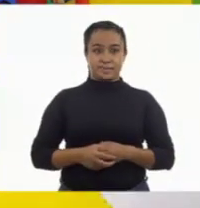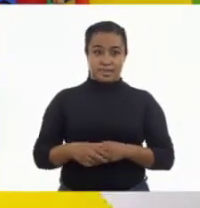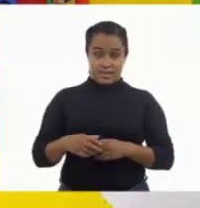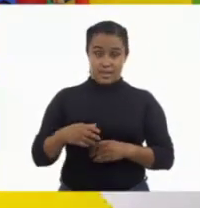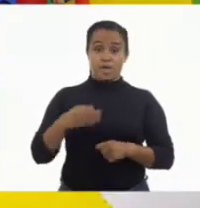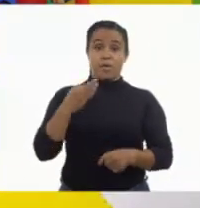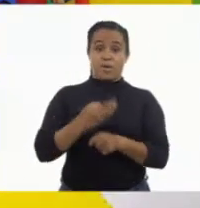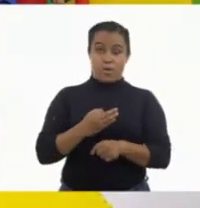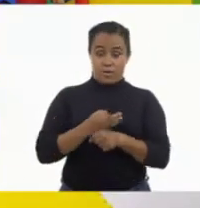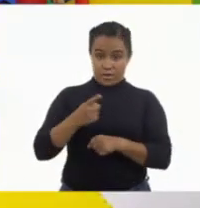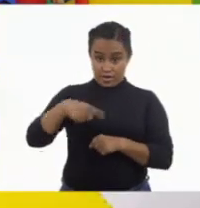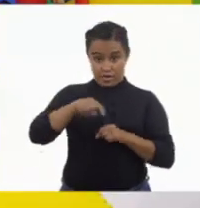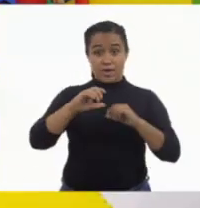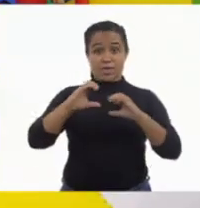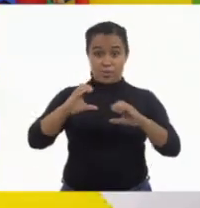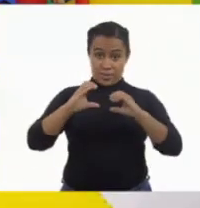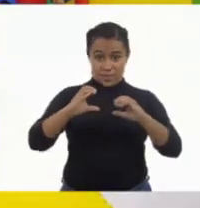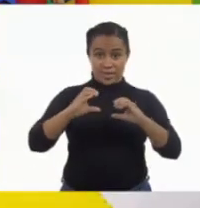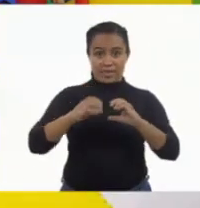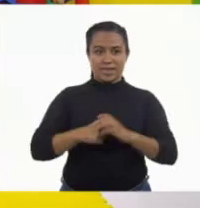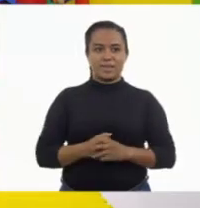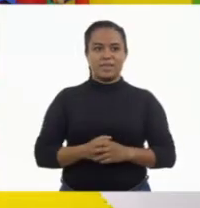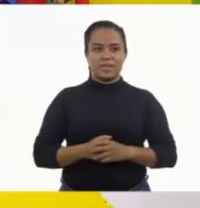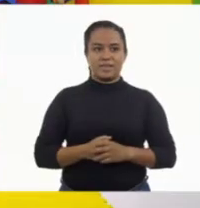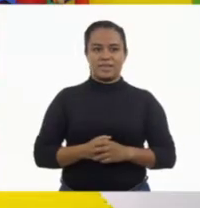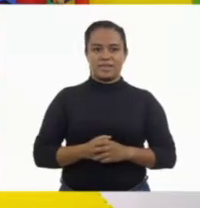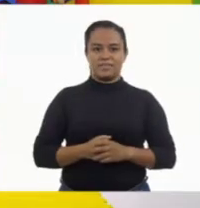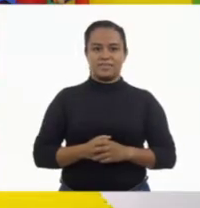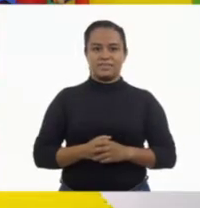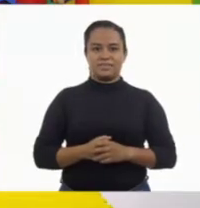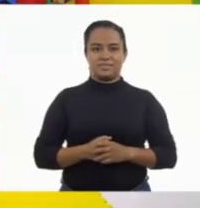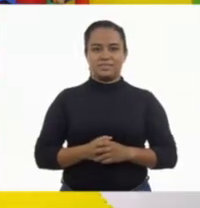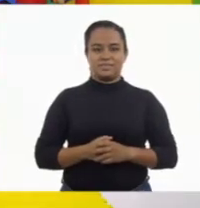Prevenidas y prevenidos. ¡Ahí voy!